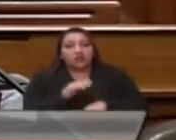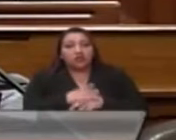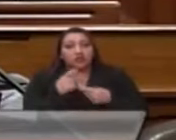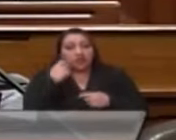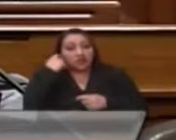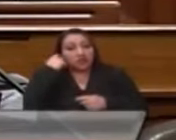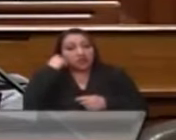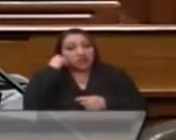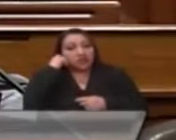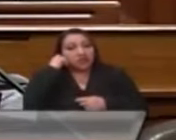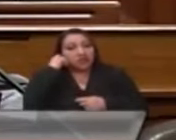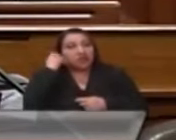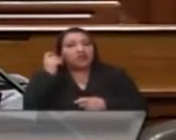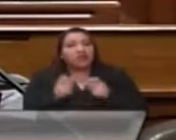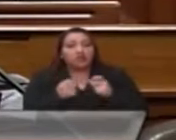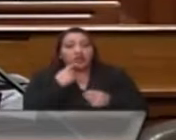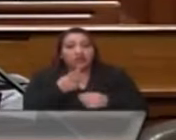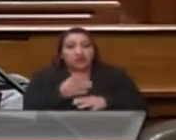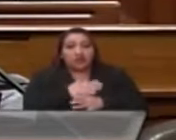de personas,